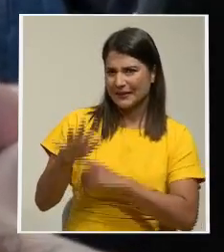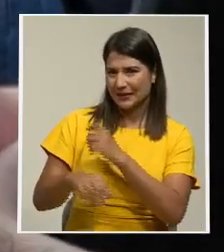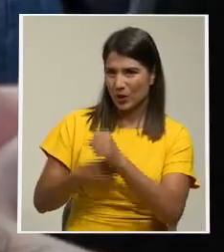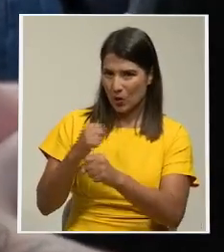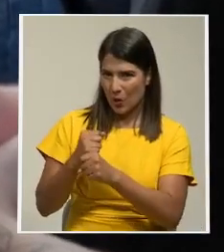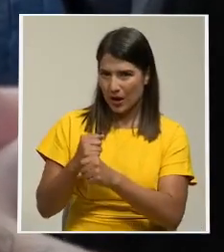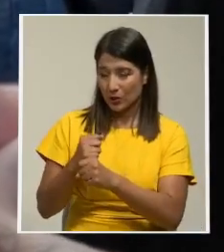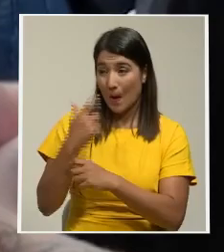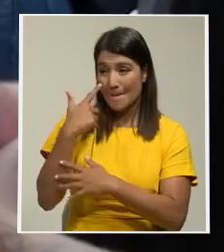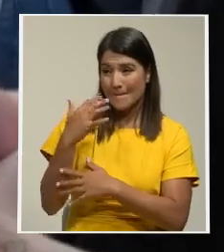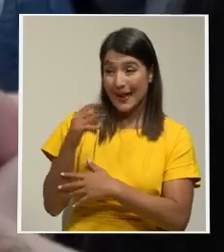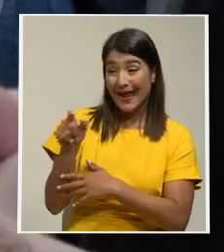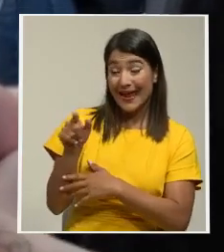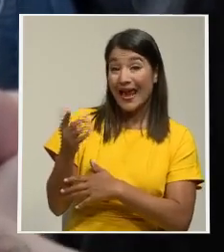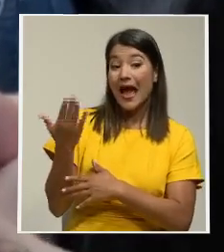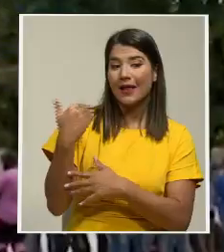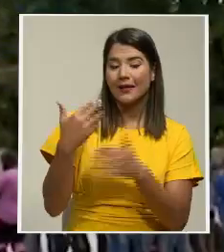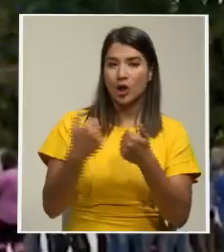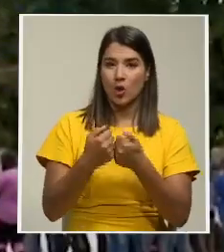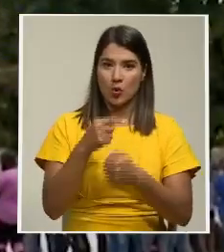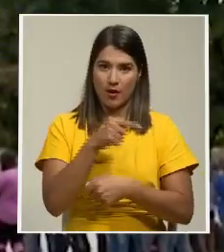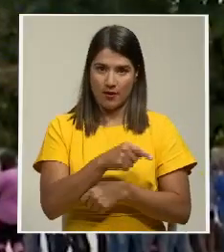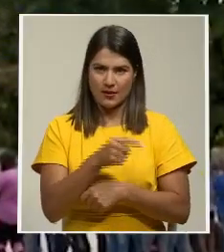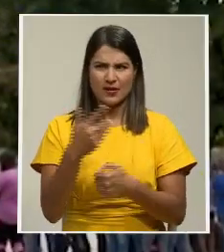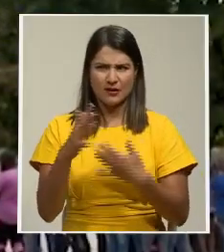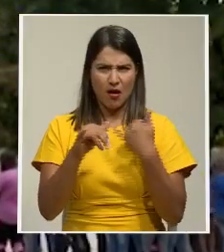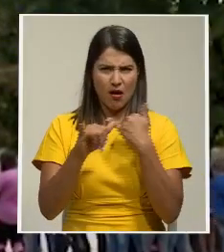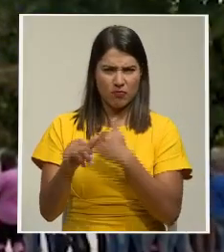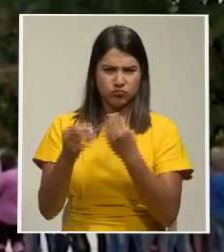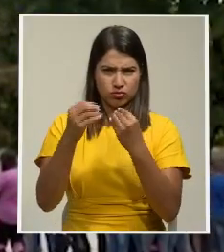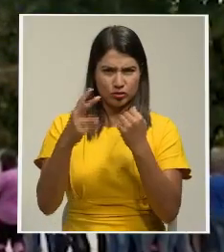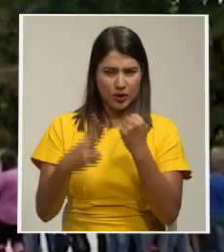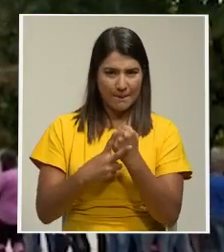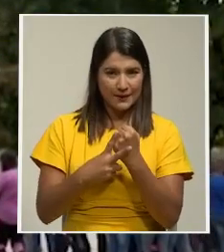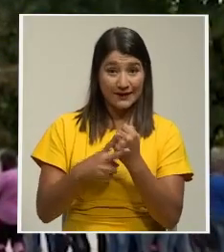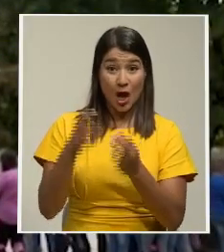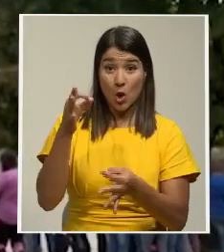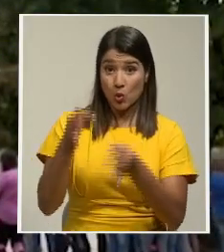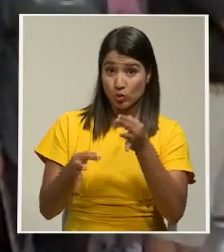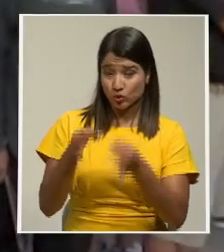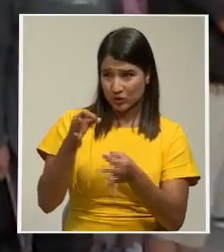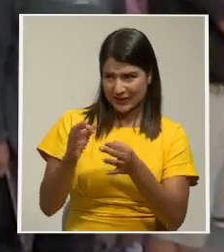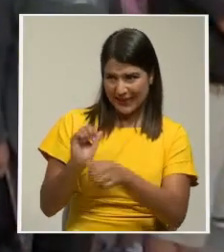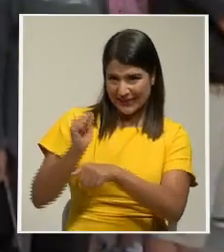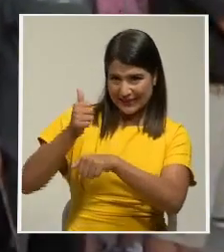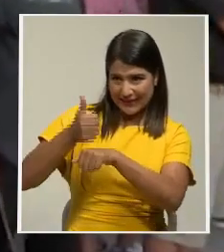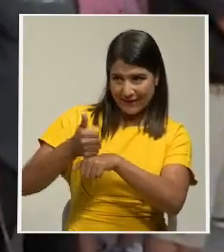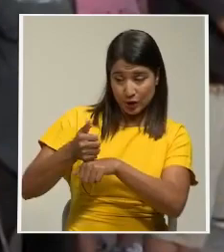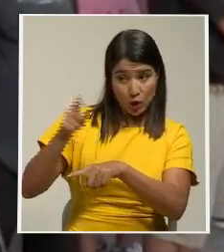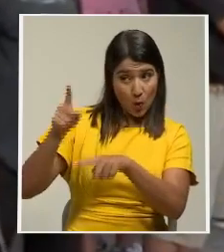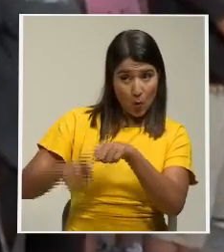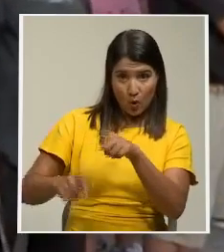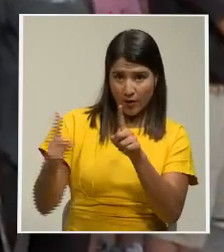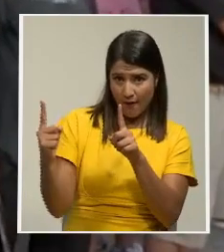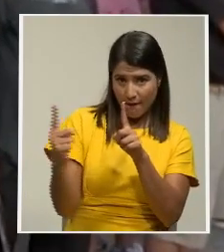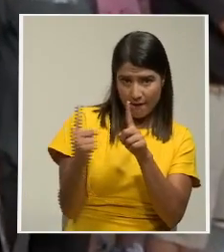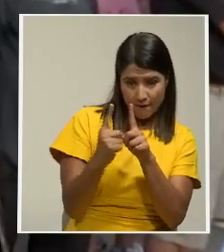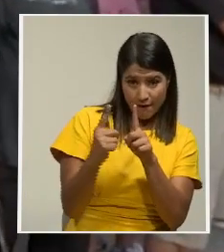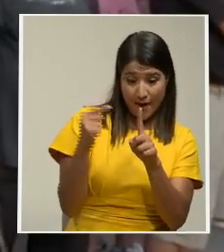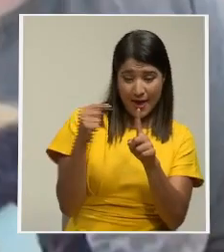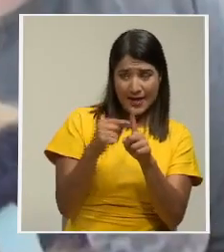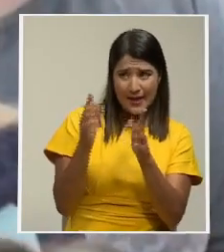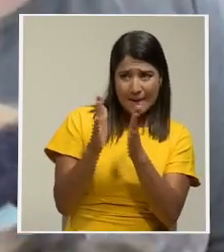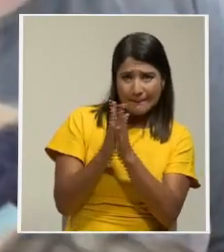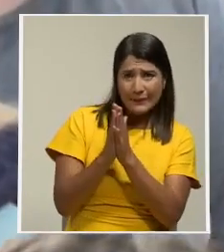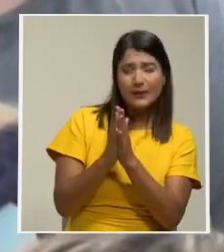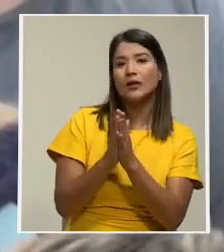por violencia en reiteradas ocasiones. La justicia le había impuesto al policía una restricción perimetral. La víctima había solicitado un